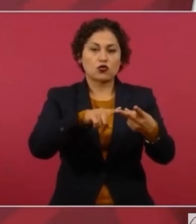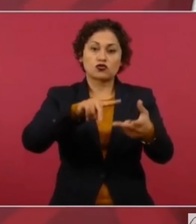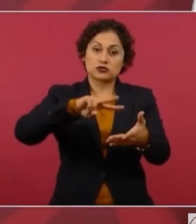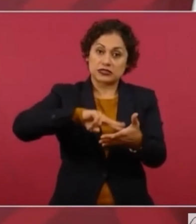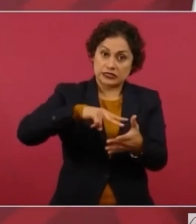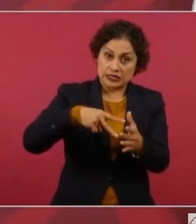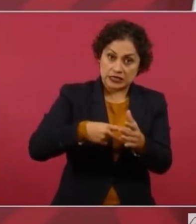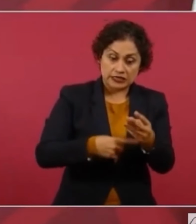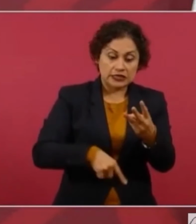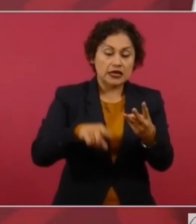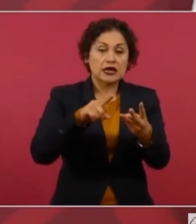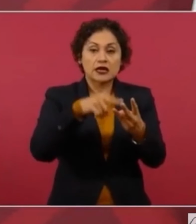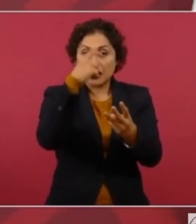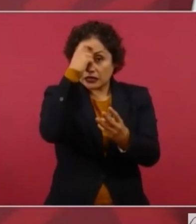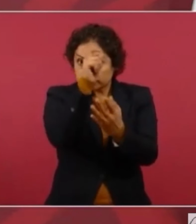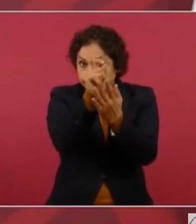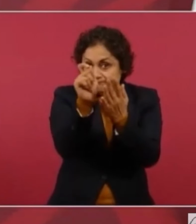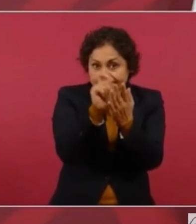intelectuales,